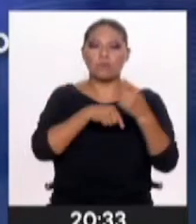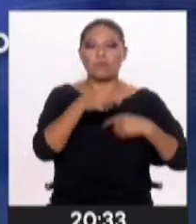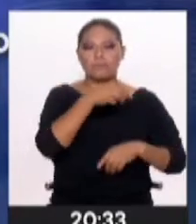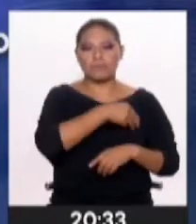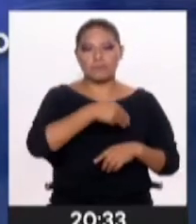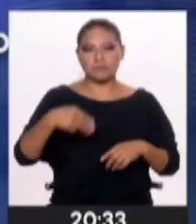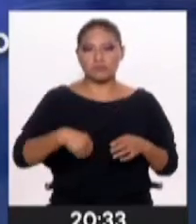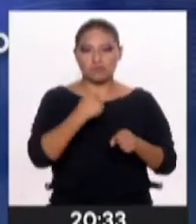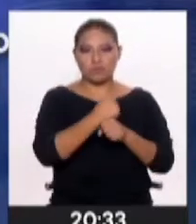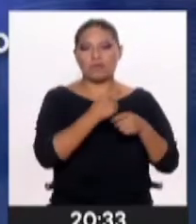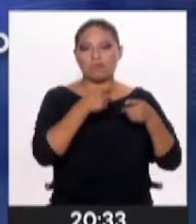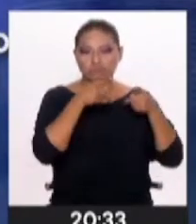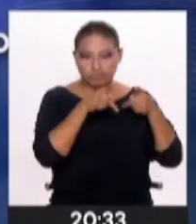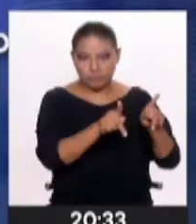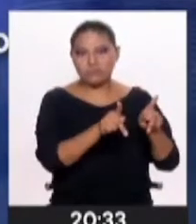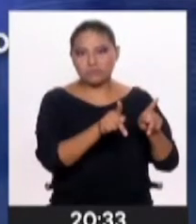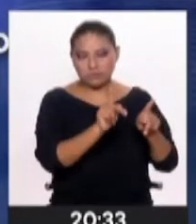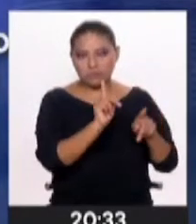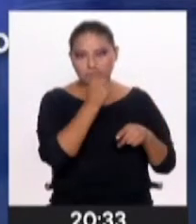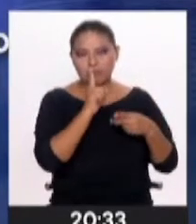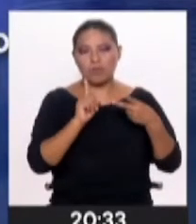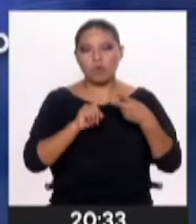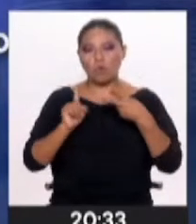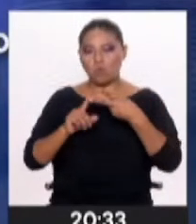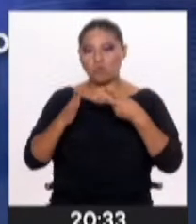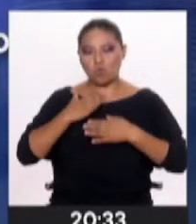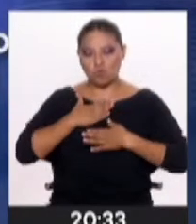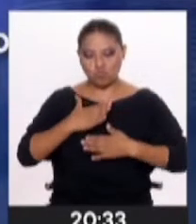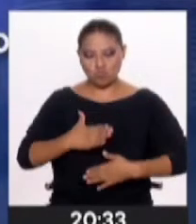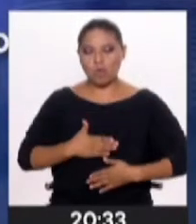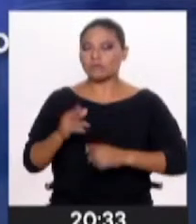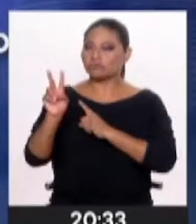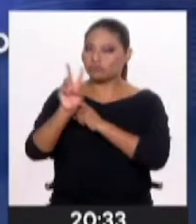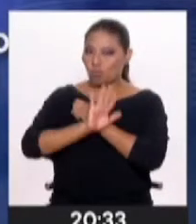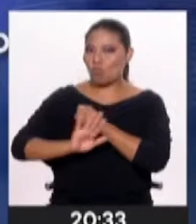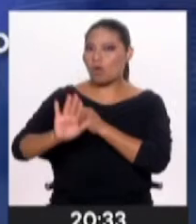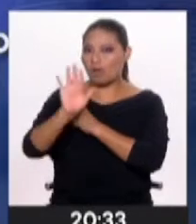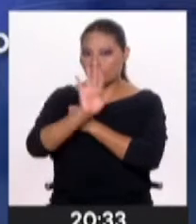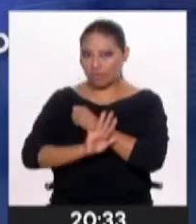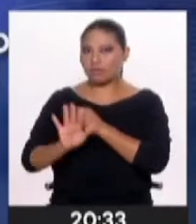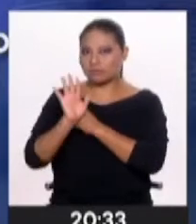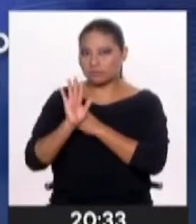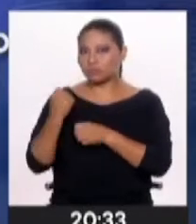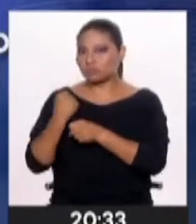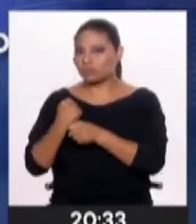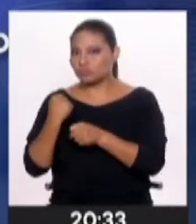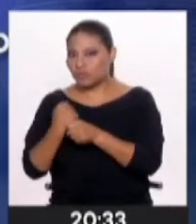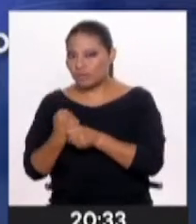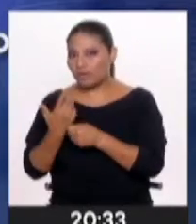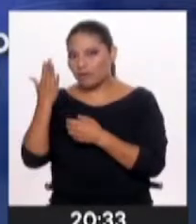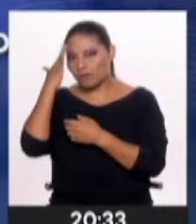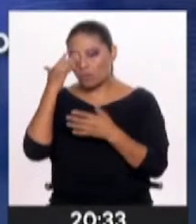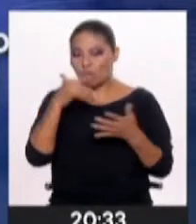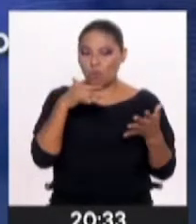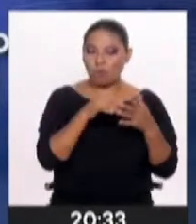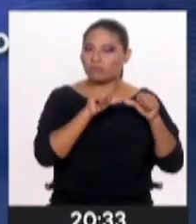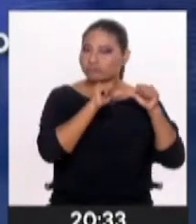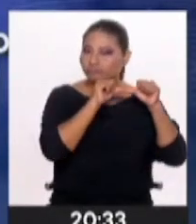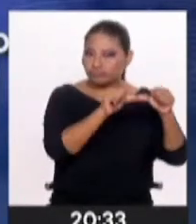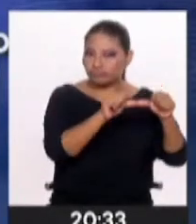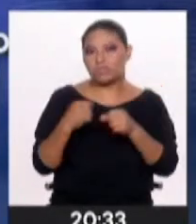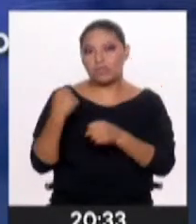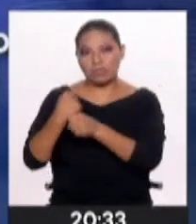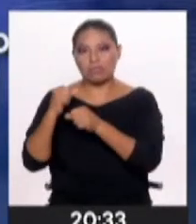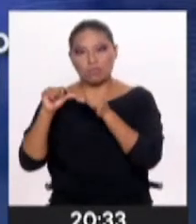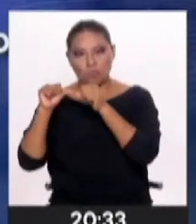Trabajo. La labor no debe afectarlo física ni psicológicamente, ni debe interferir con sus estudios.